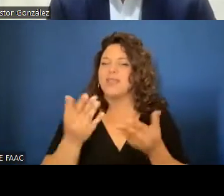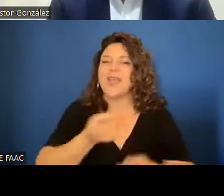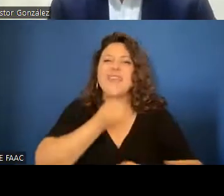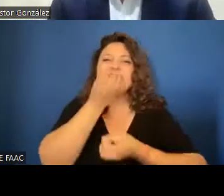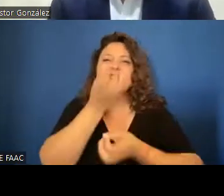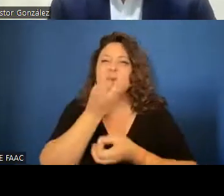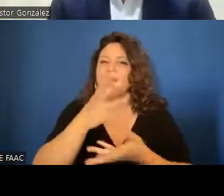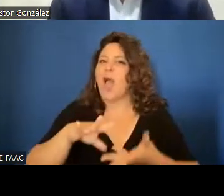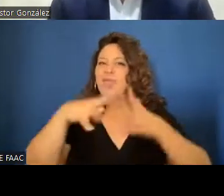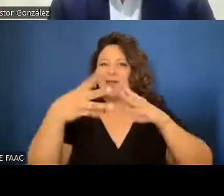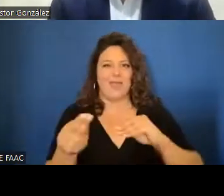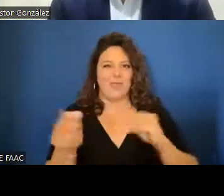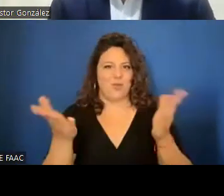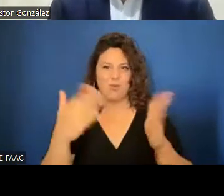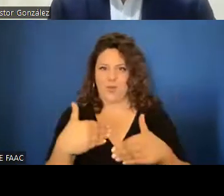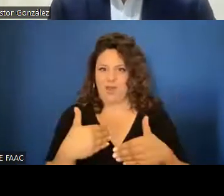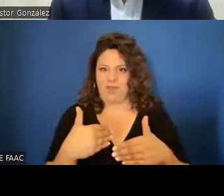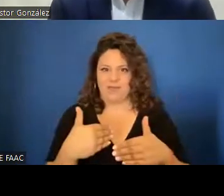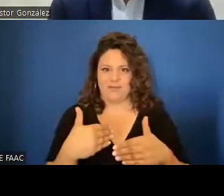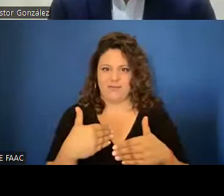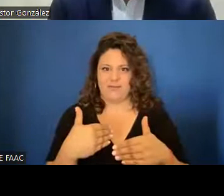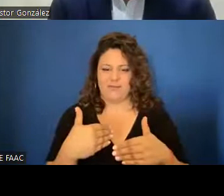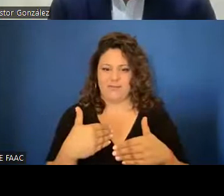Se hace mucho hincapié, como he dicho, en el tema de la